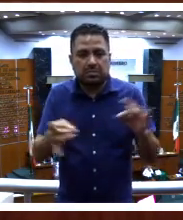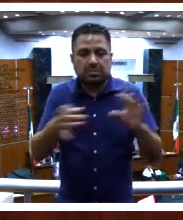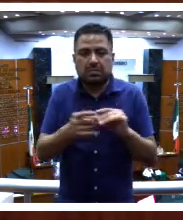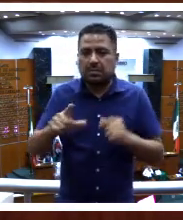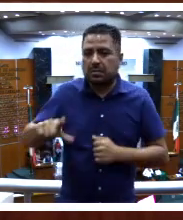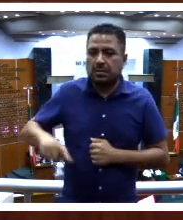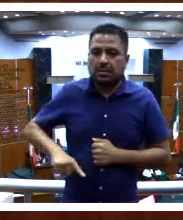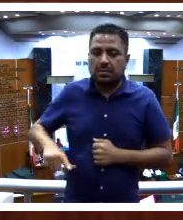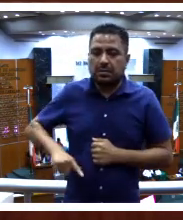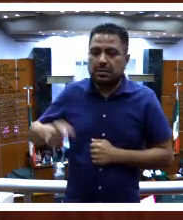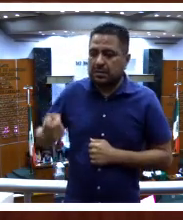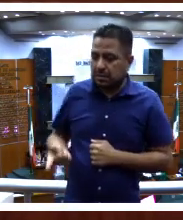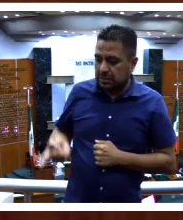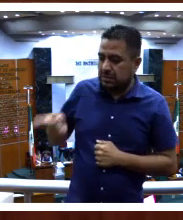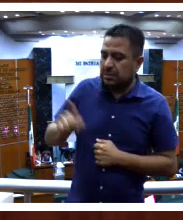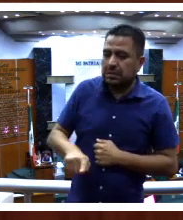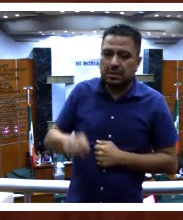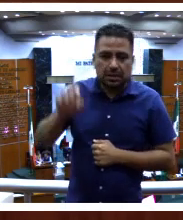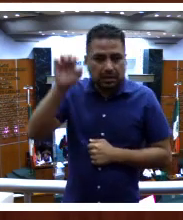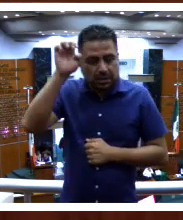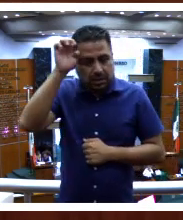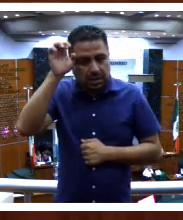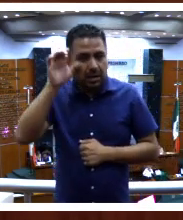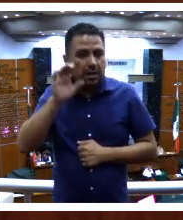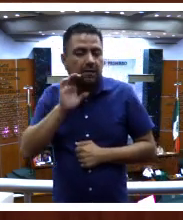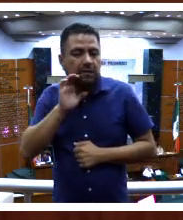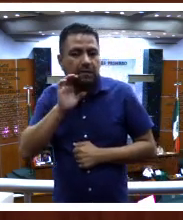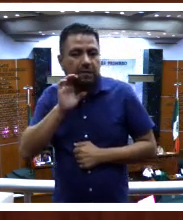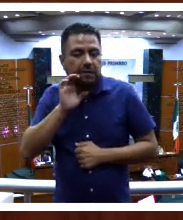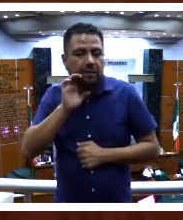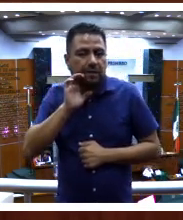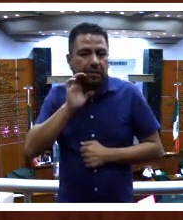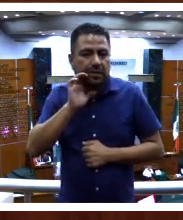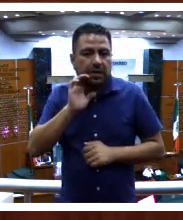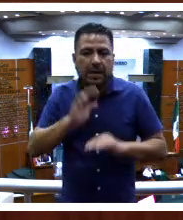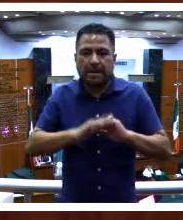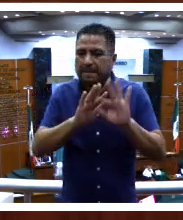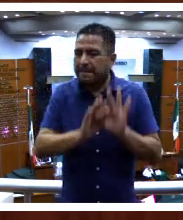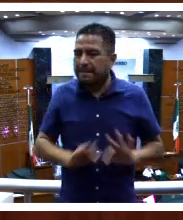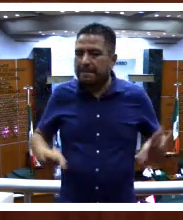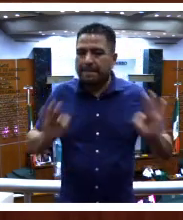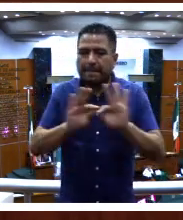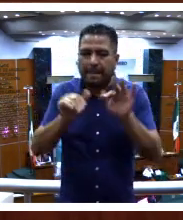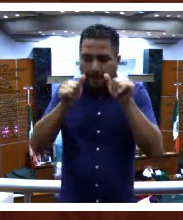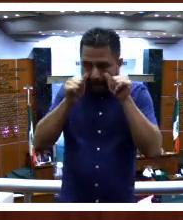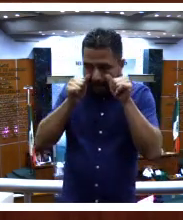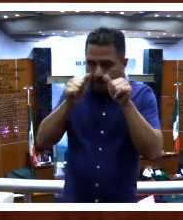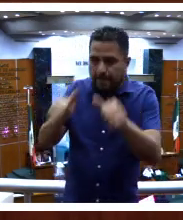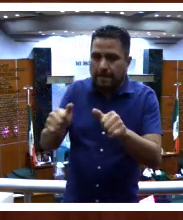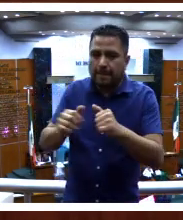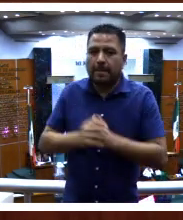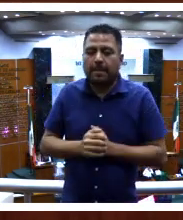la gobernadora Evelyn Salgado Pineda de priorizar la atención